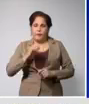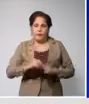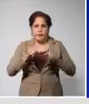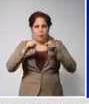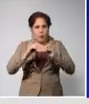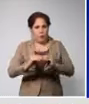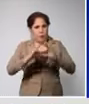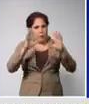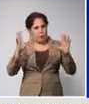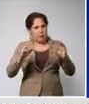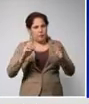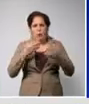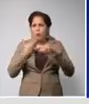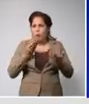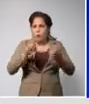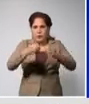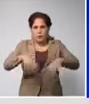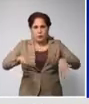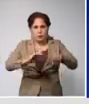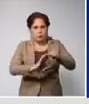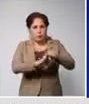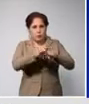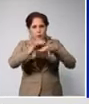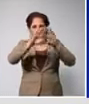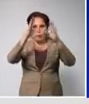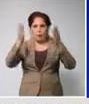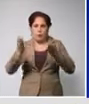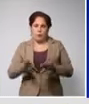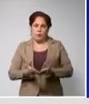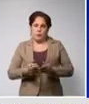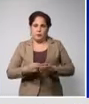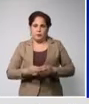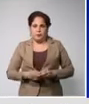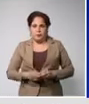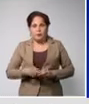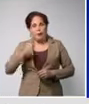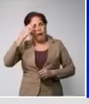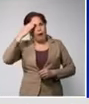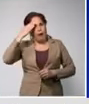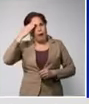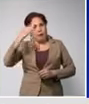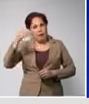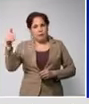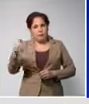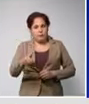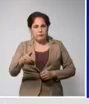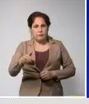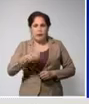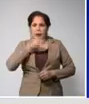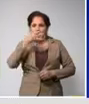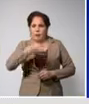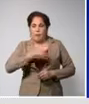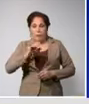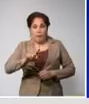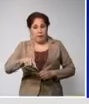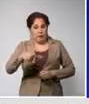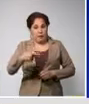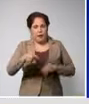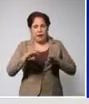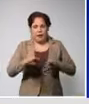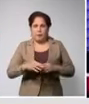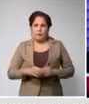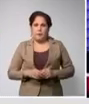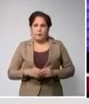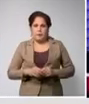prensa sobre el comportamiento de la COVID-19 en Cuba y el resto del mundo. Le agradecemos su presencia, doctor. Lo esperamos mañana domingo para